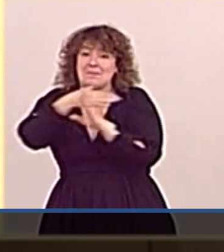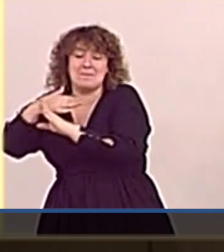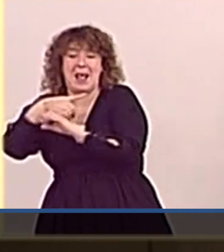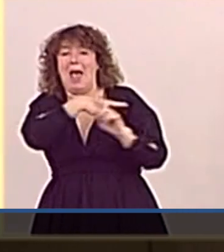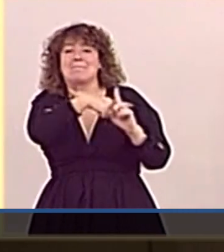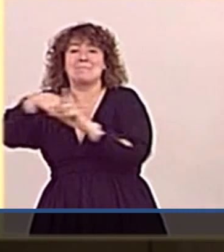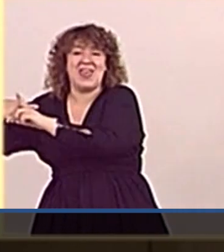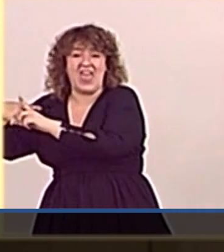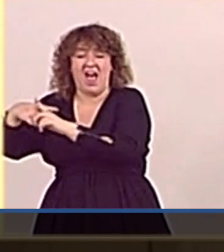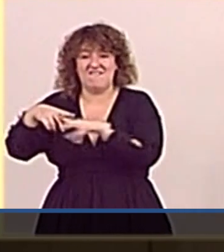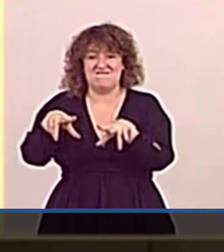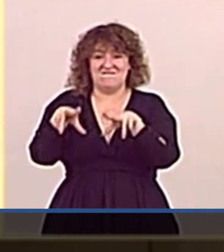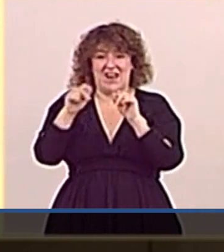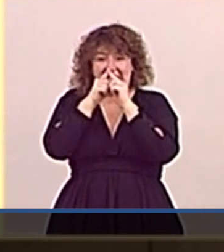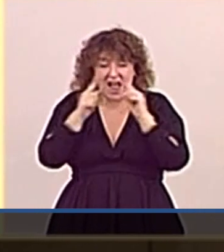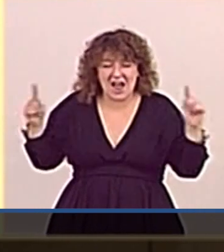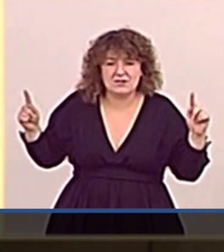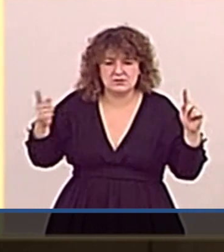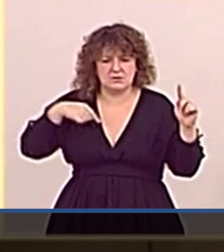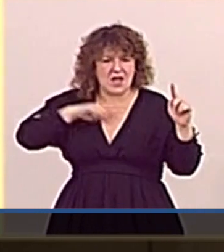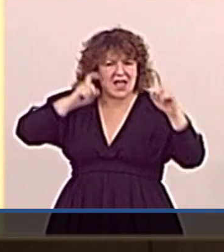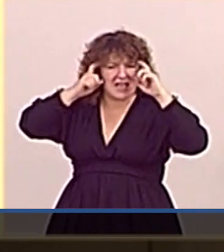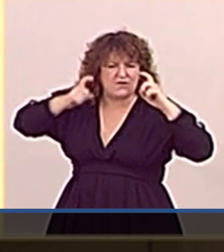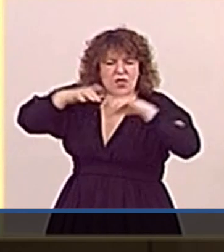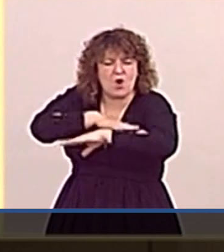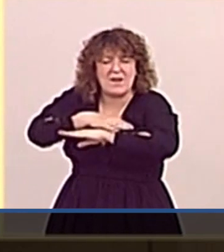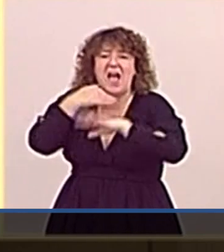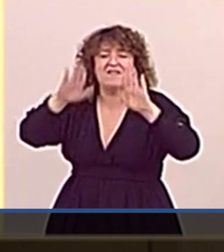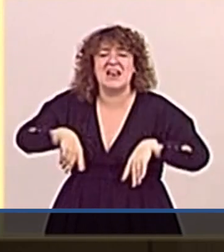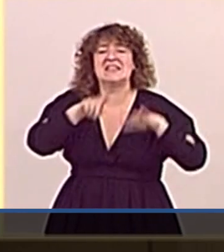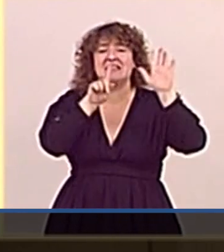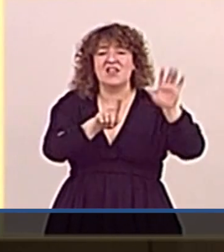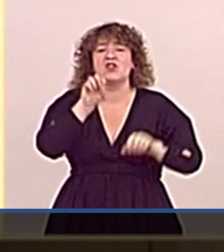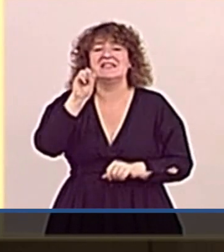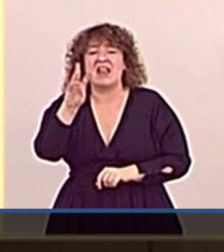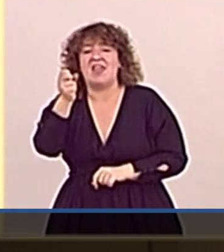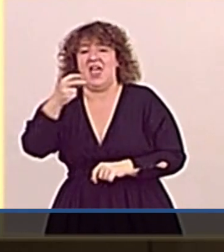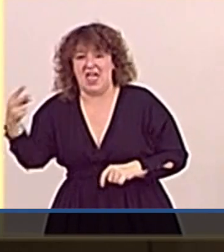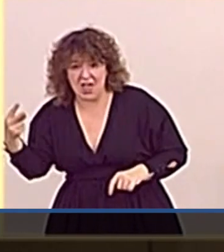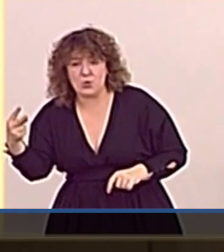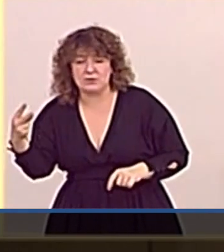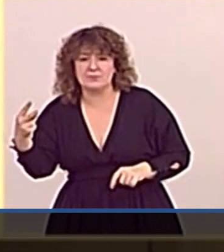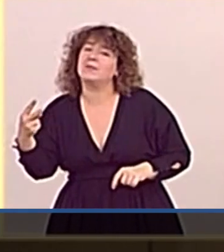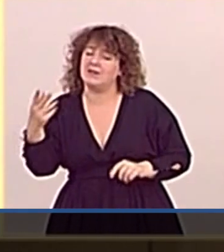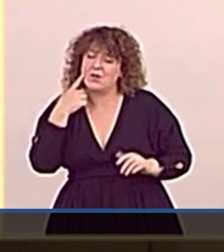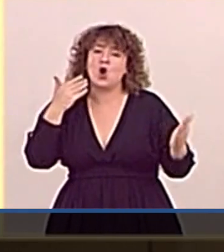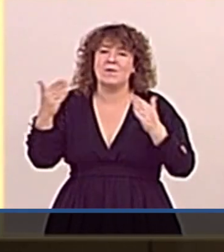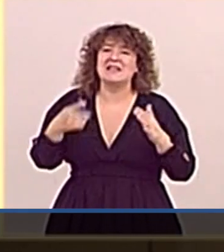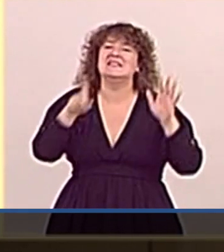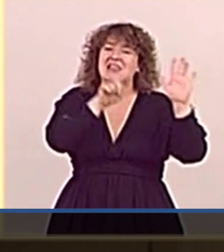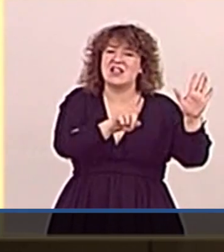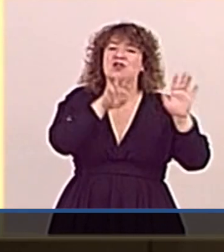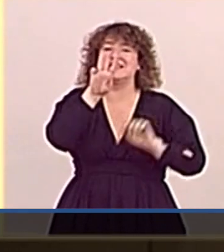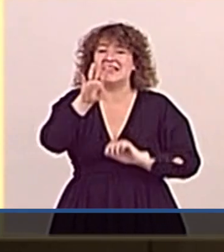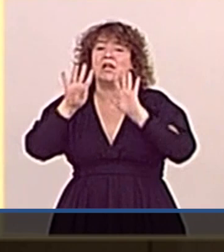gracias a las medidas, al esfuerzo del Gobierno, es de 613 euros. Y 613 euros, señorías, es menor que los 639